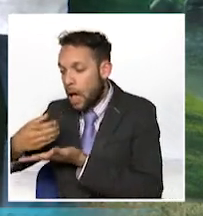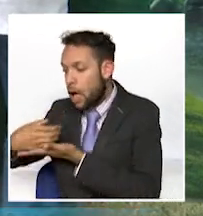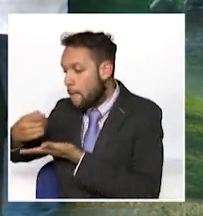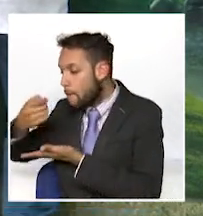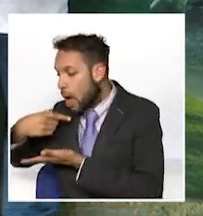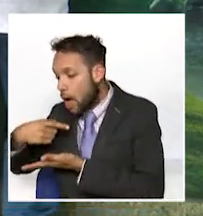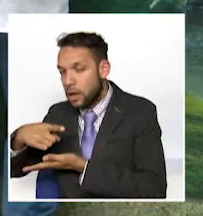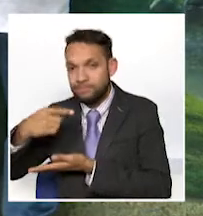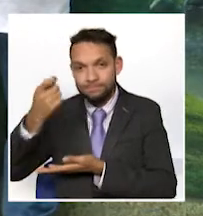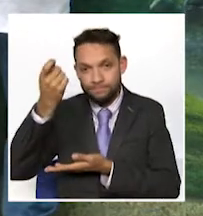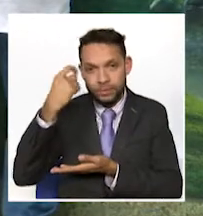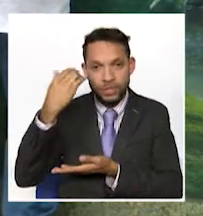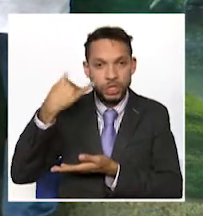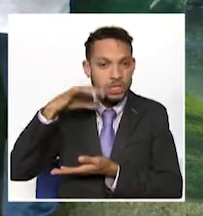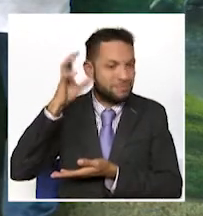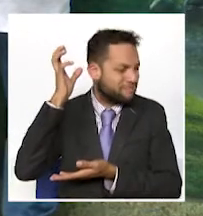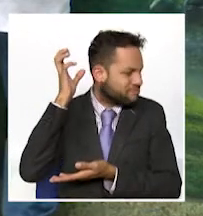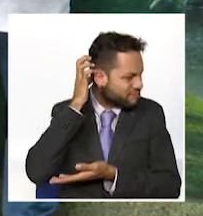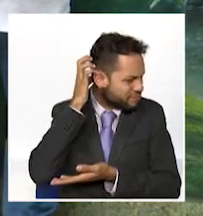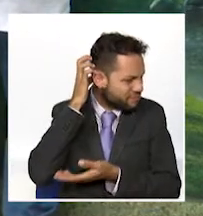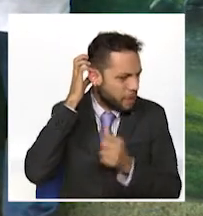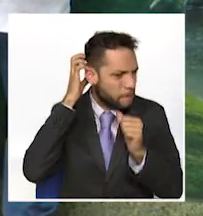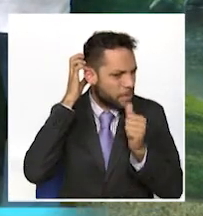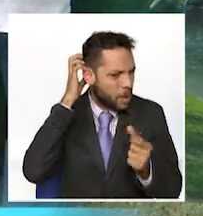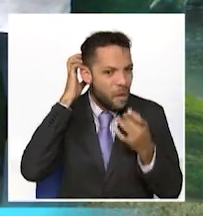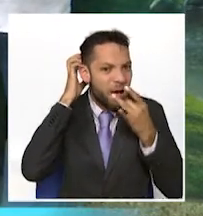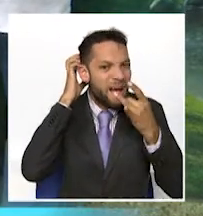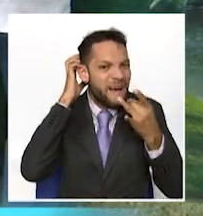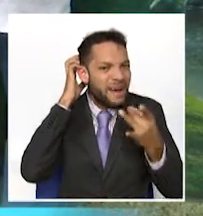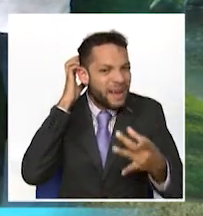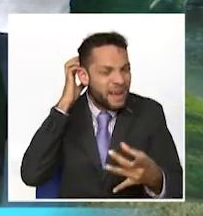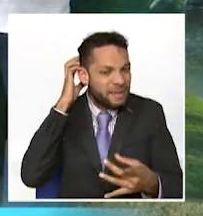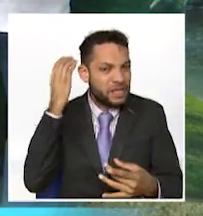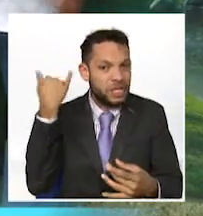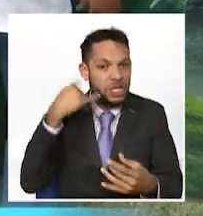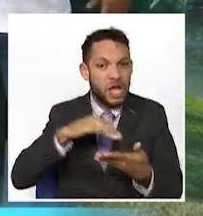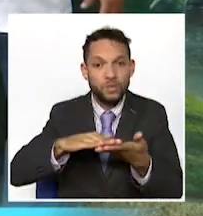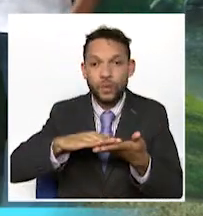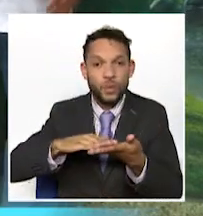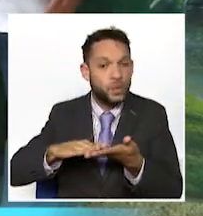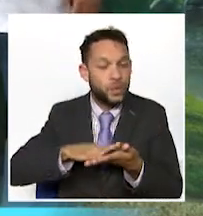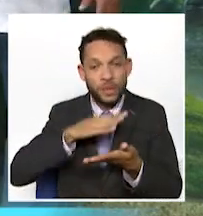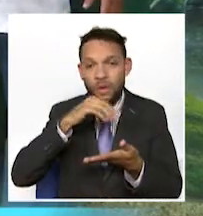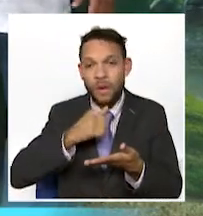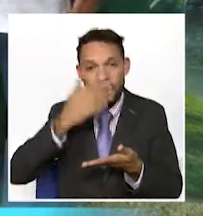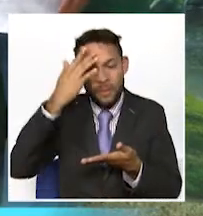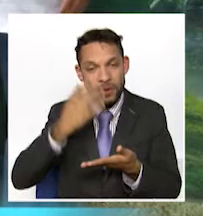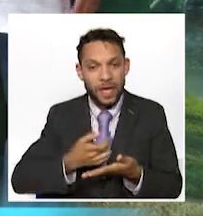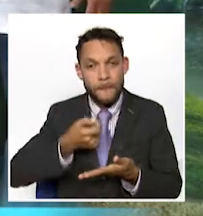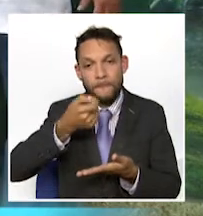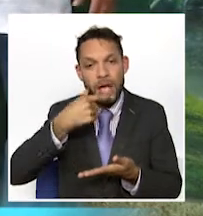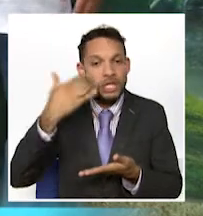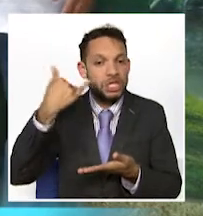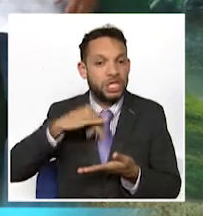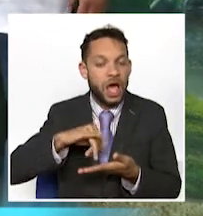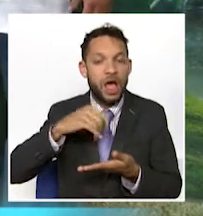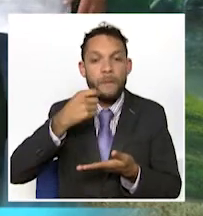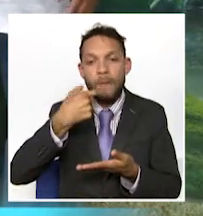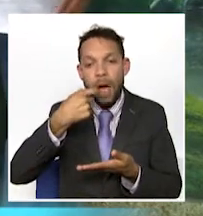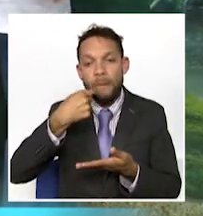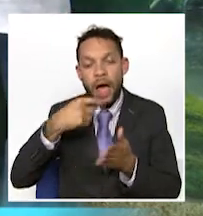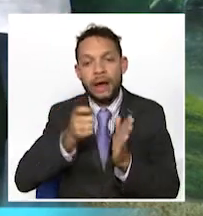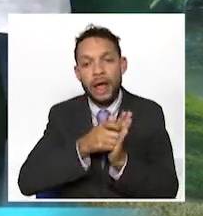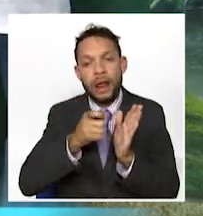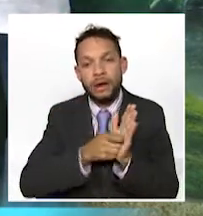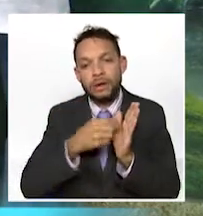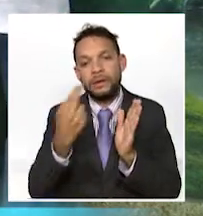grabados en el cerebro y se vuelvan unos dolores crónicos y que sean mucho más difíciles de manejar. Entonces nos estamos enfrentando a un problema muy delicado en el